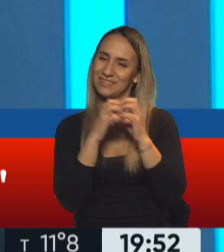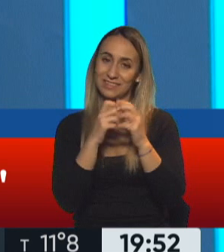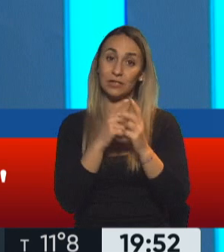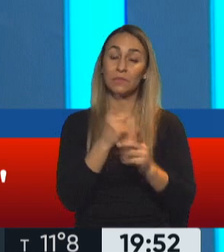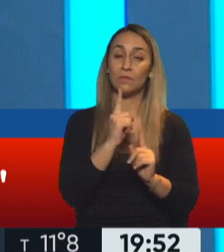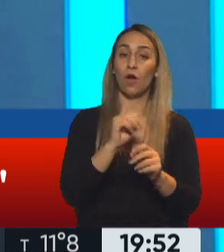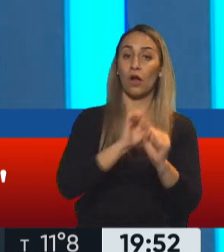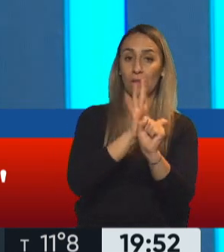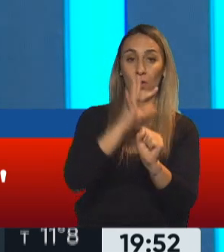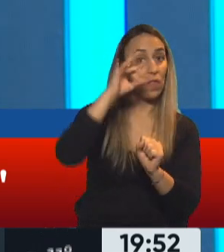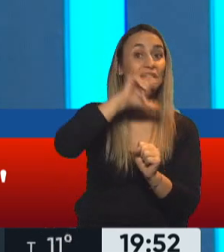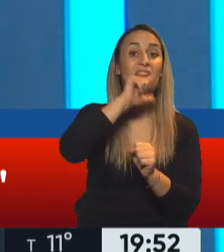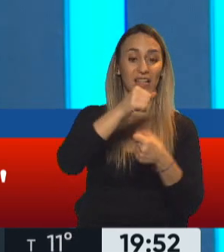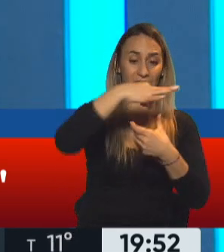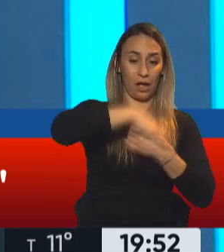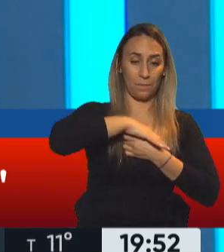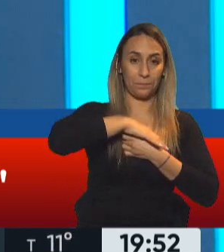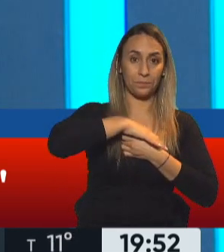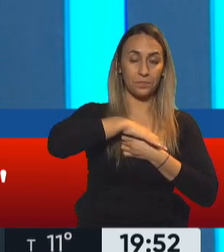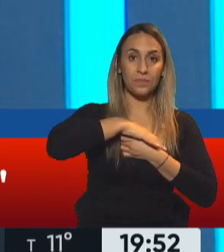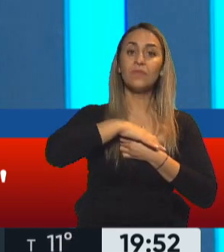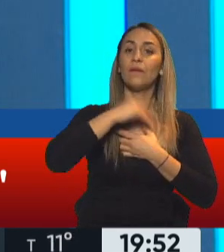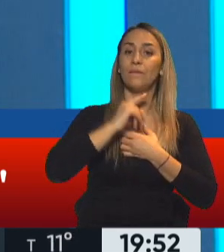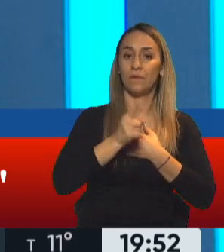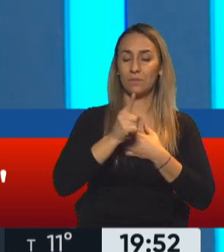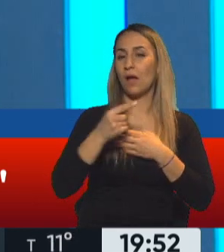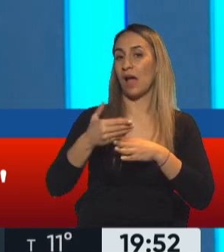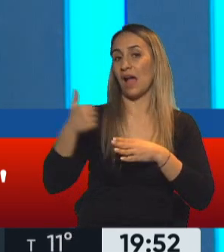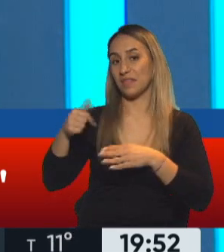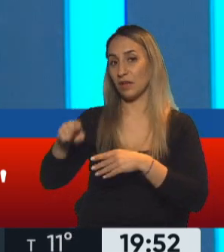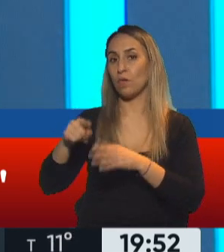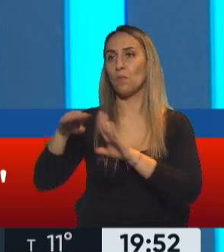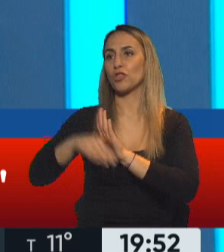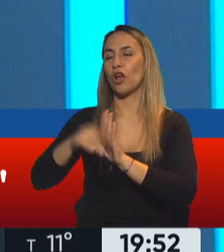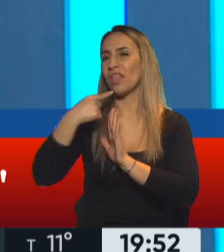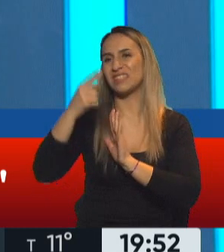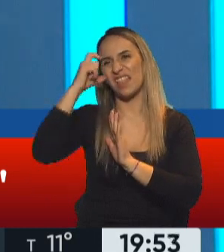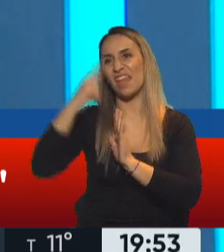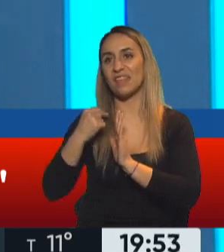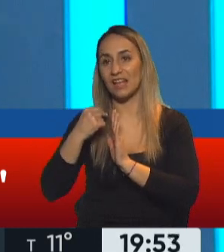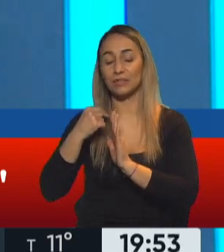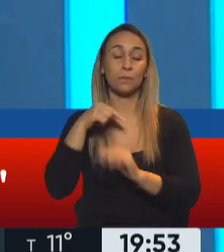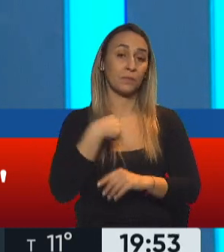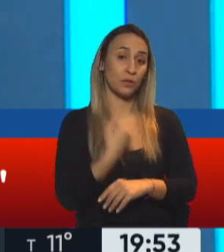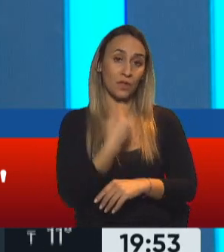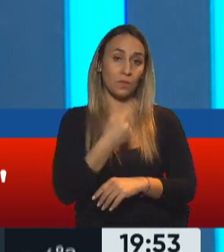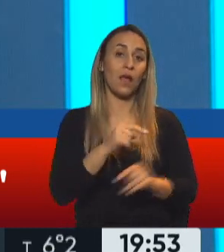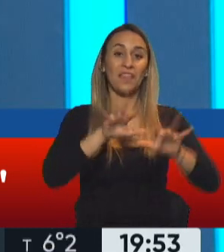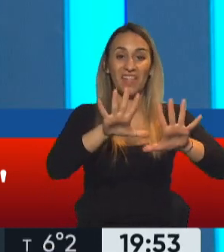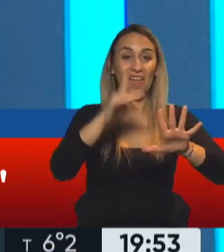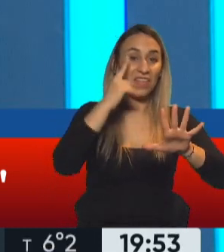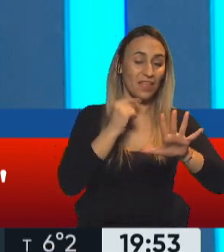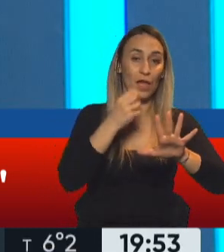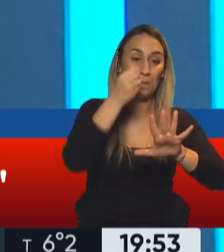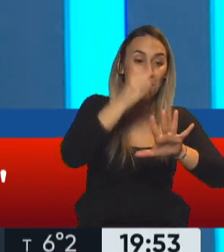esta variante puede ser contagiosa más días que lo que habitualmente teníamos como protocolo. Nosotros damos alta al 10º día del inicio de